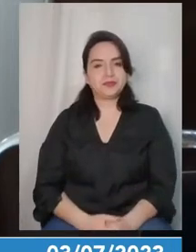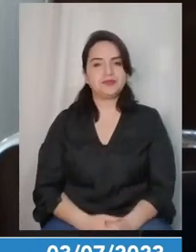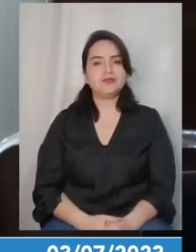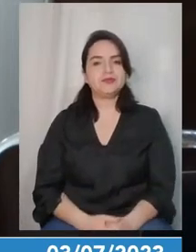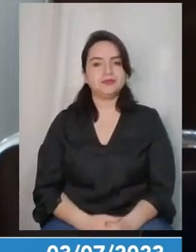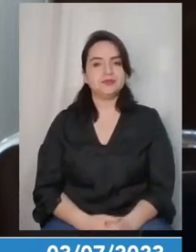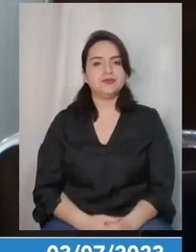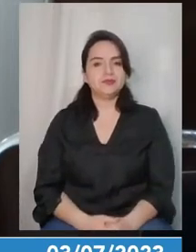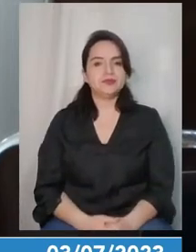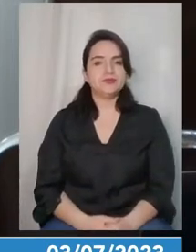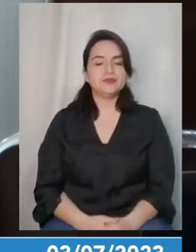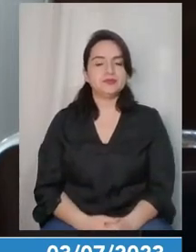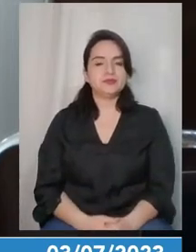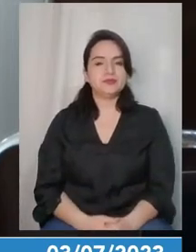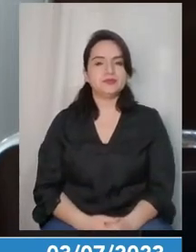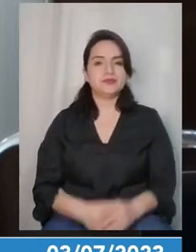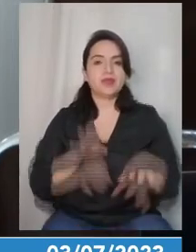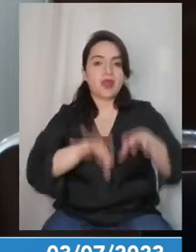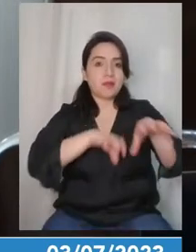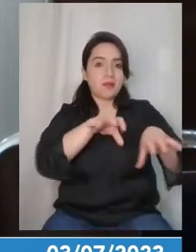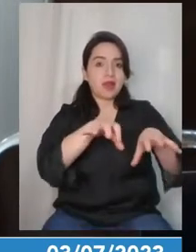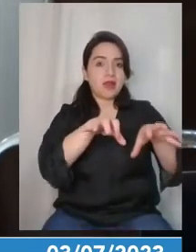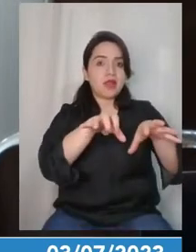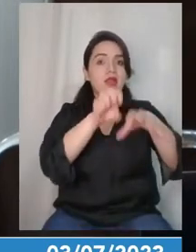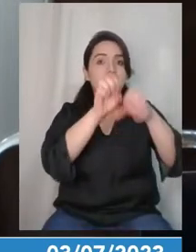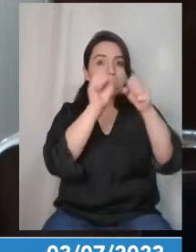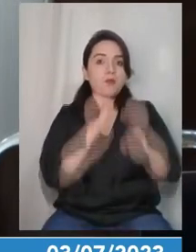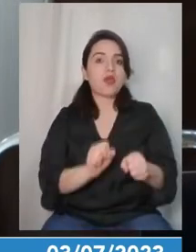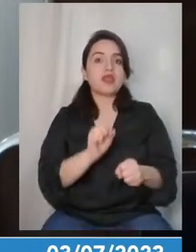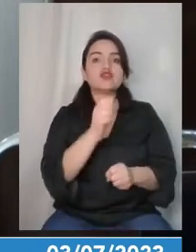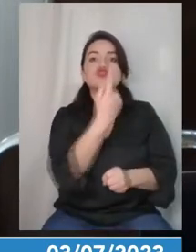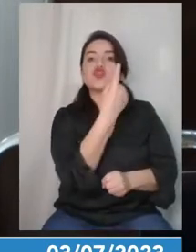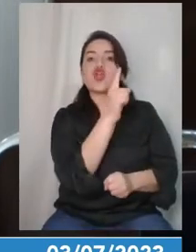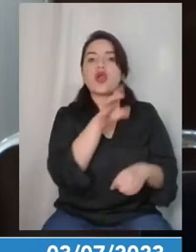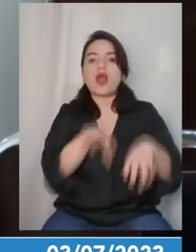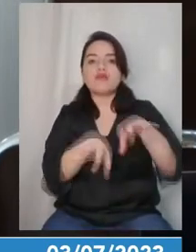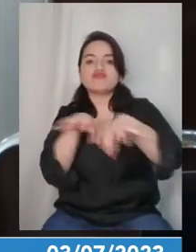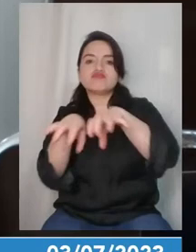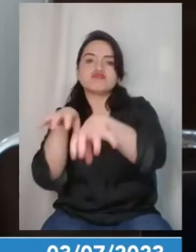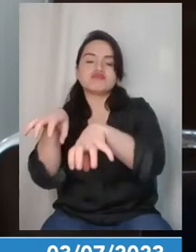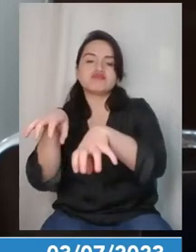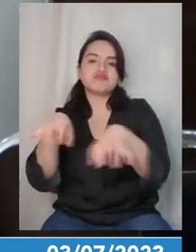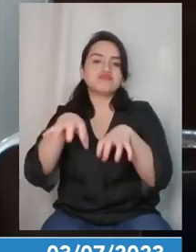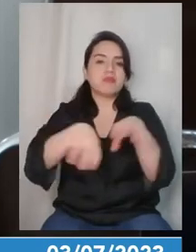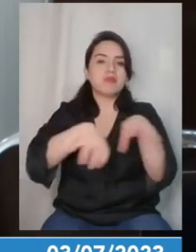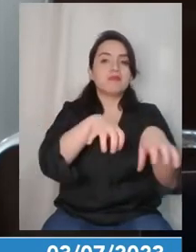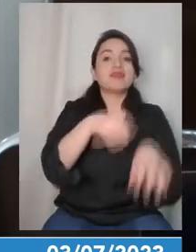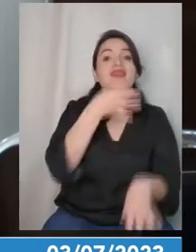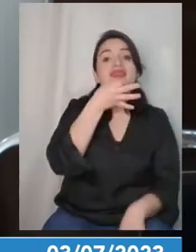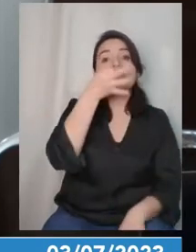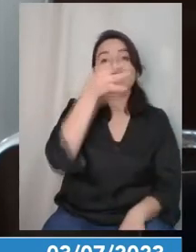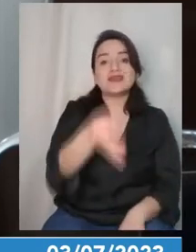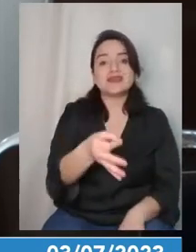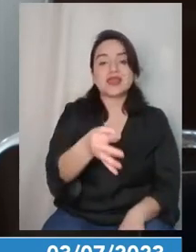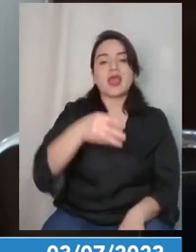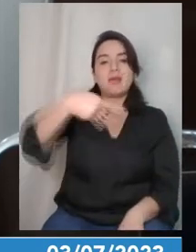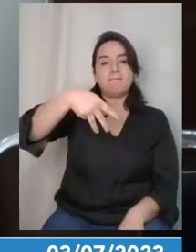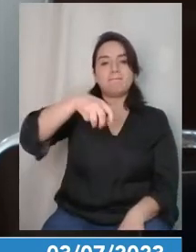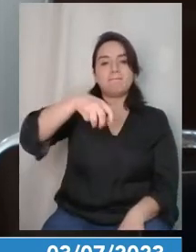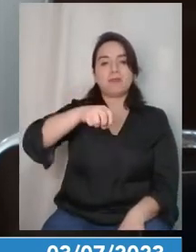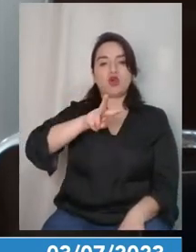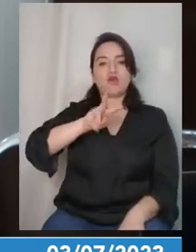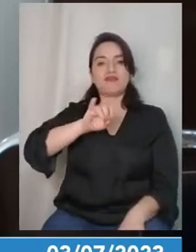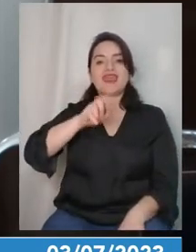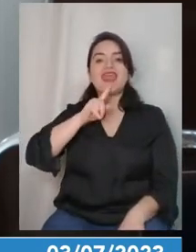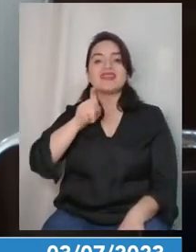que los animales se pueden transportar por sí mismos o movilizar, ¿ya? Por eso el término es semovientes. Y efectivamente,